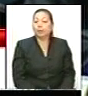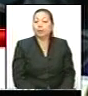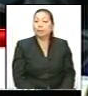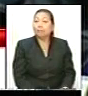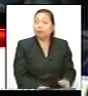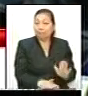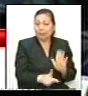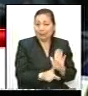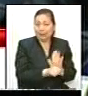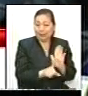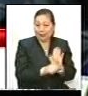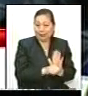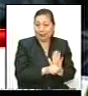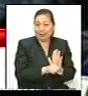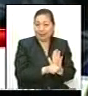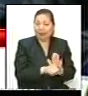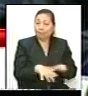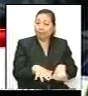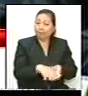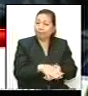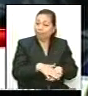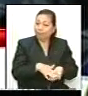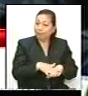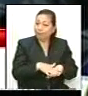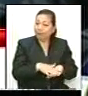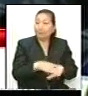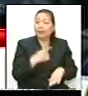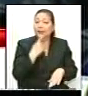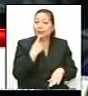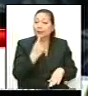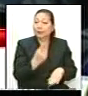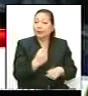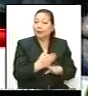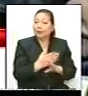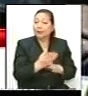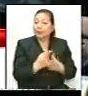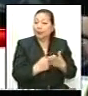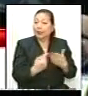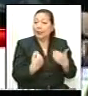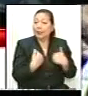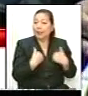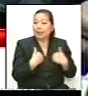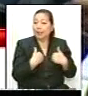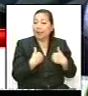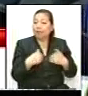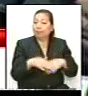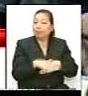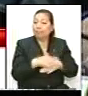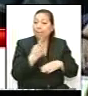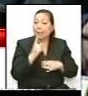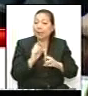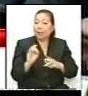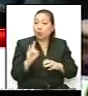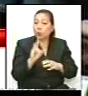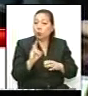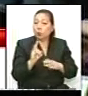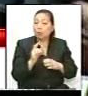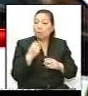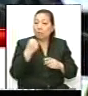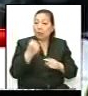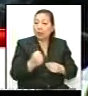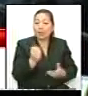La Ley de Procedimiento Administrativo General dispone que la facultad que tiene la Administración para hacer uso de su